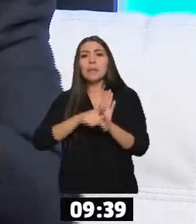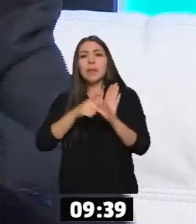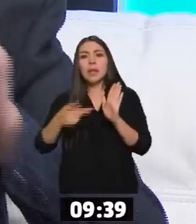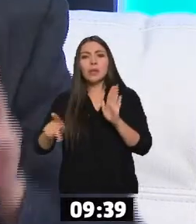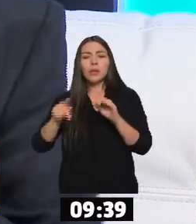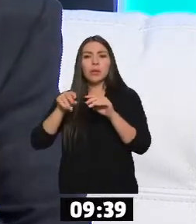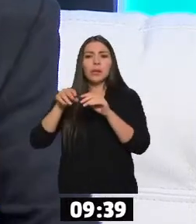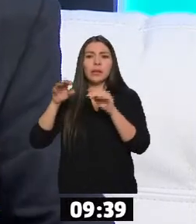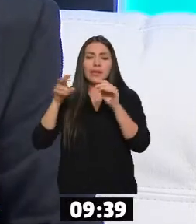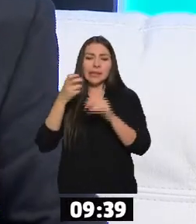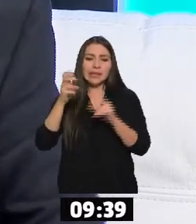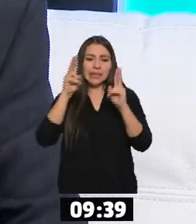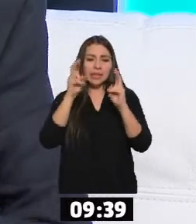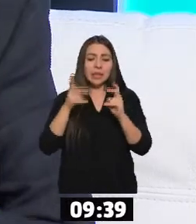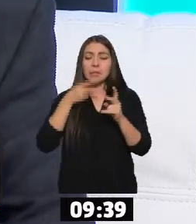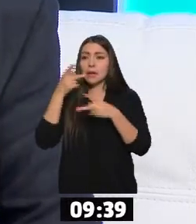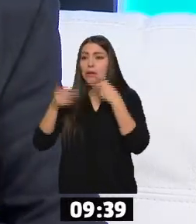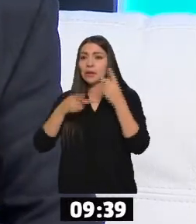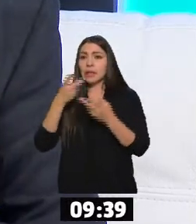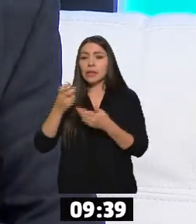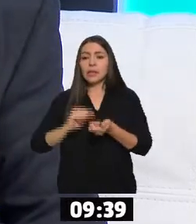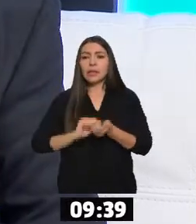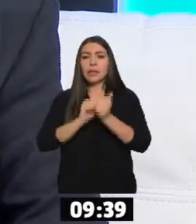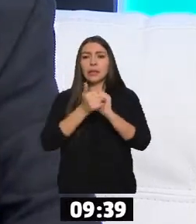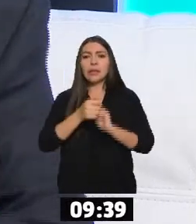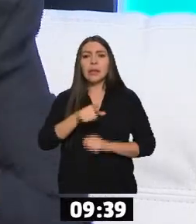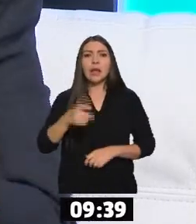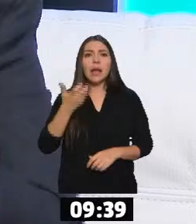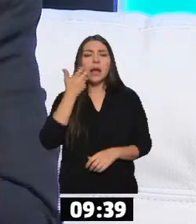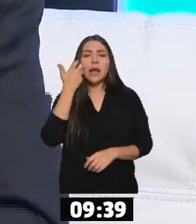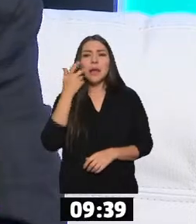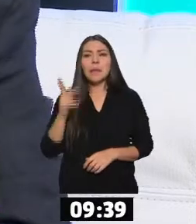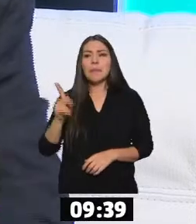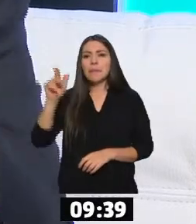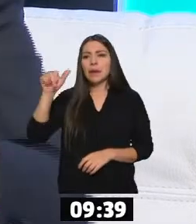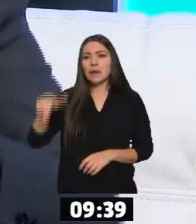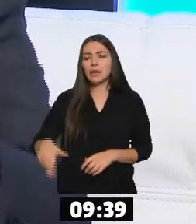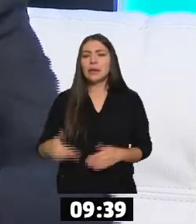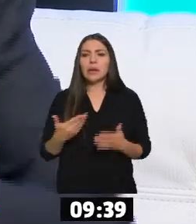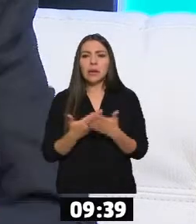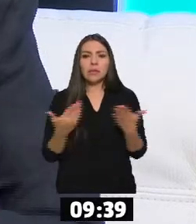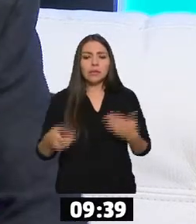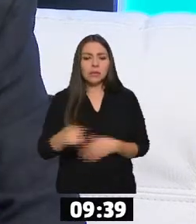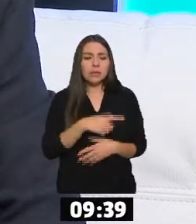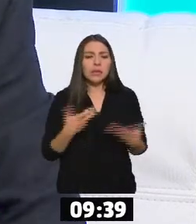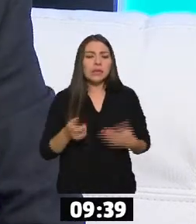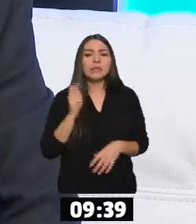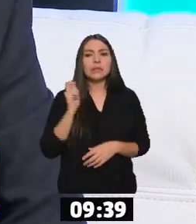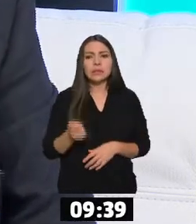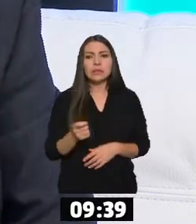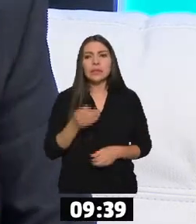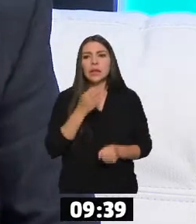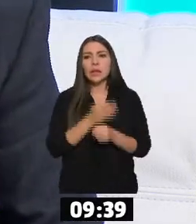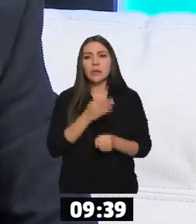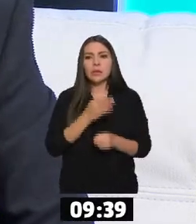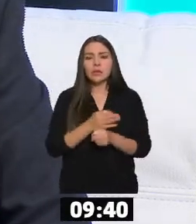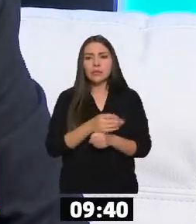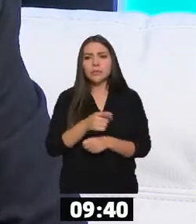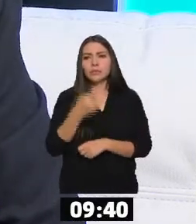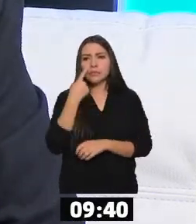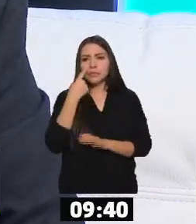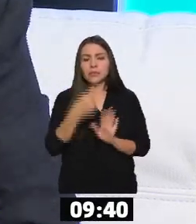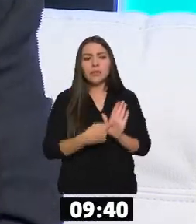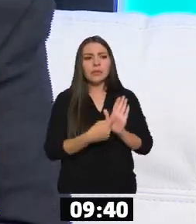periódicos, y forma parte, insisto, de una estrategia. Ahora, lo que hay que hacer es lo que estamos haciendo ahorita, develar